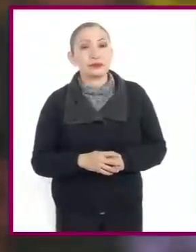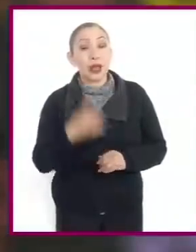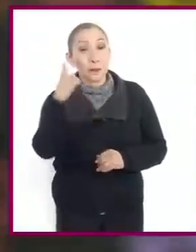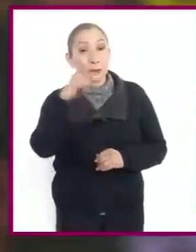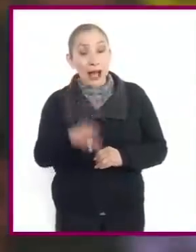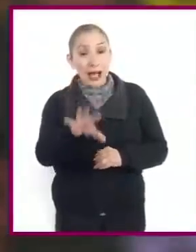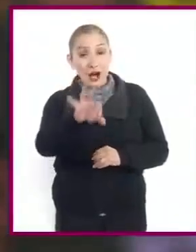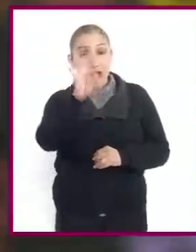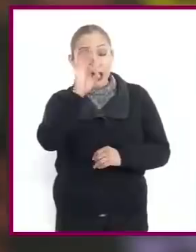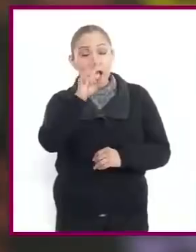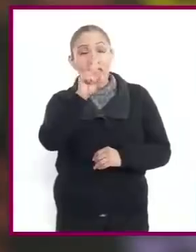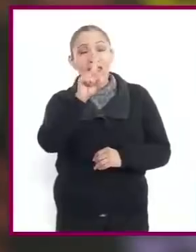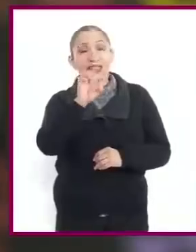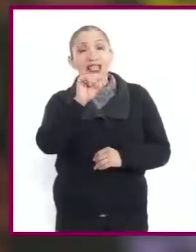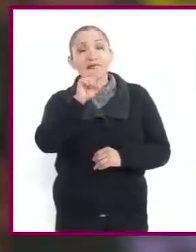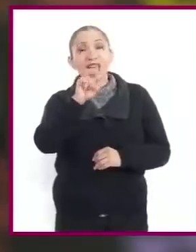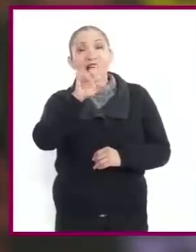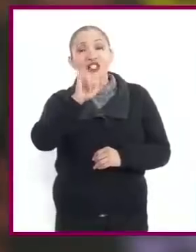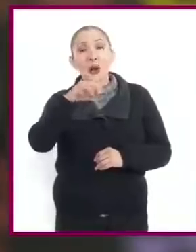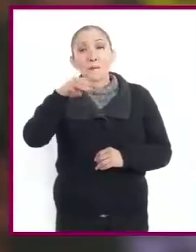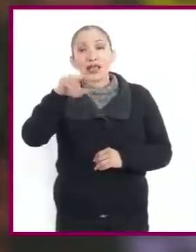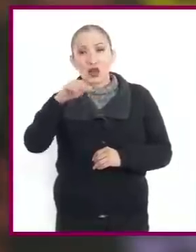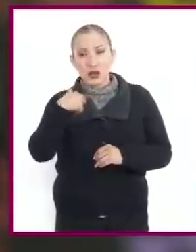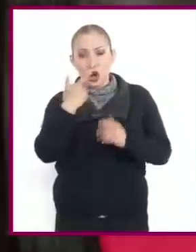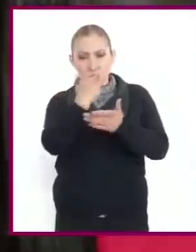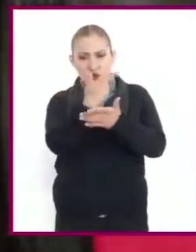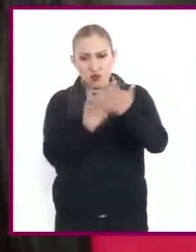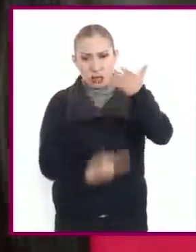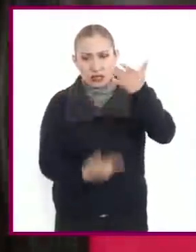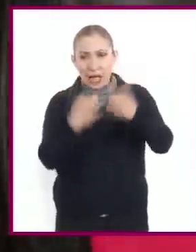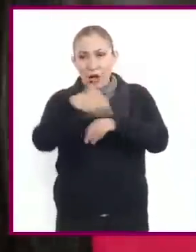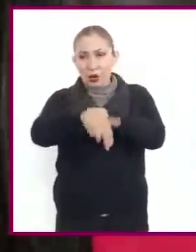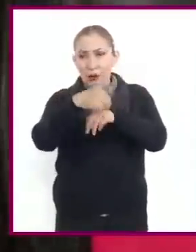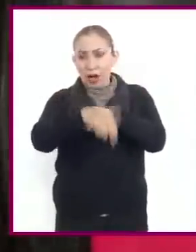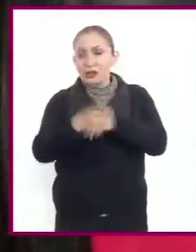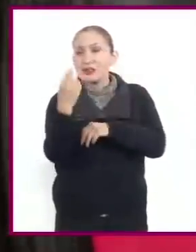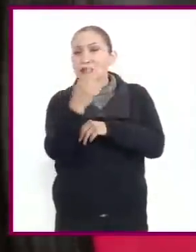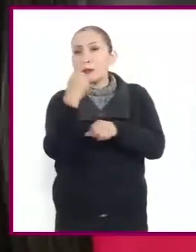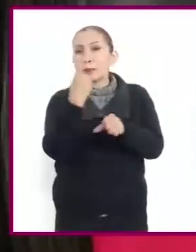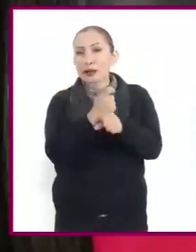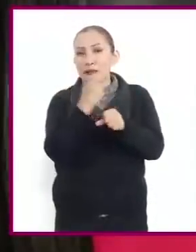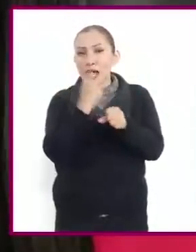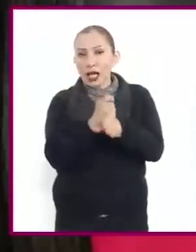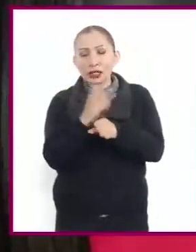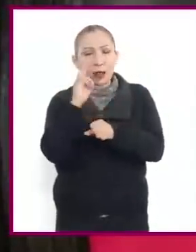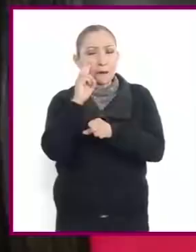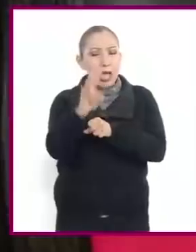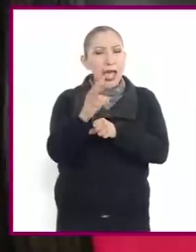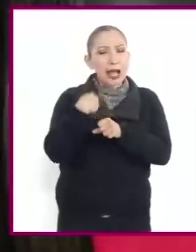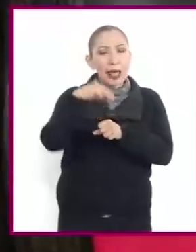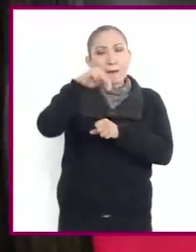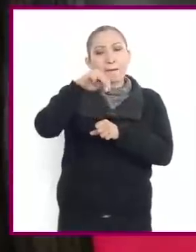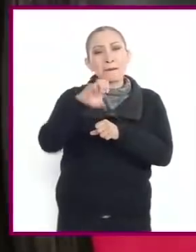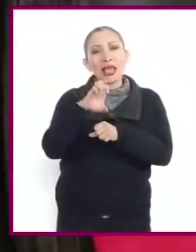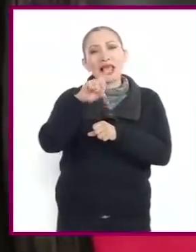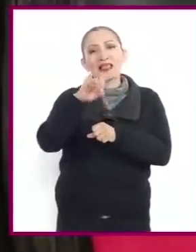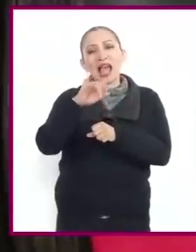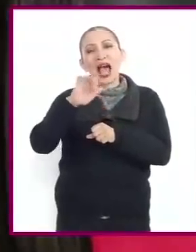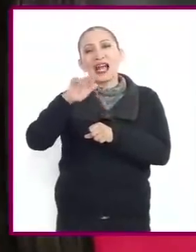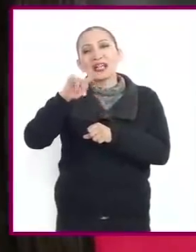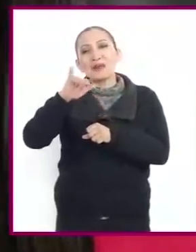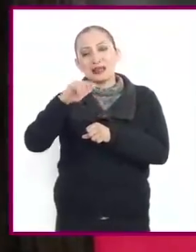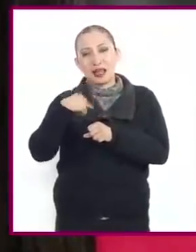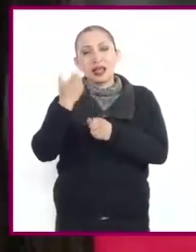Para obtener la desviación media de un conjunto de datos, lo que primero se requirió es establecer la media aritmética